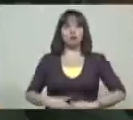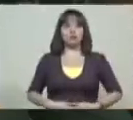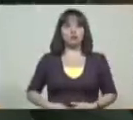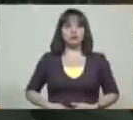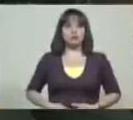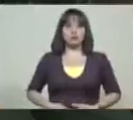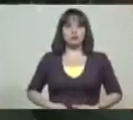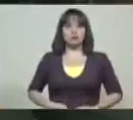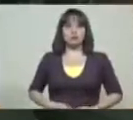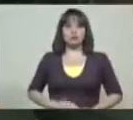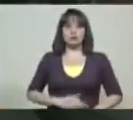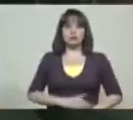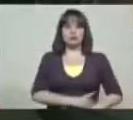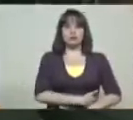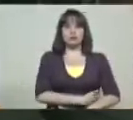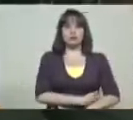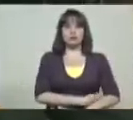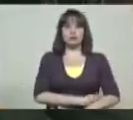Aquello va bien.